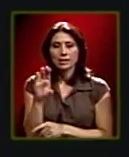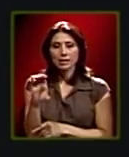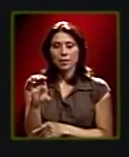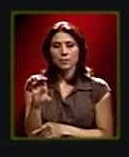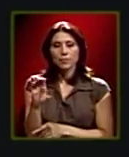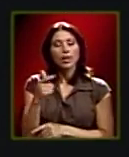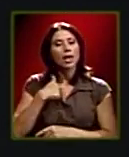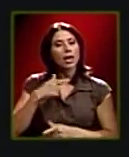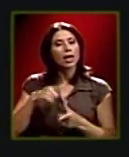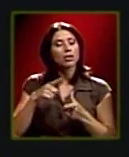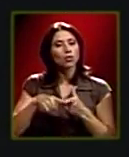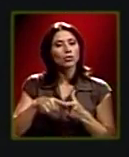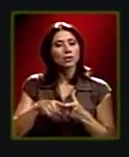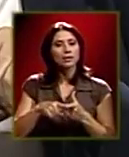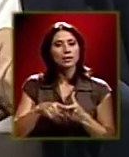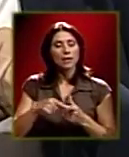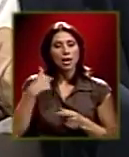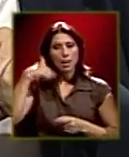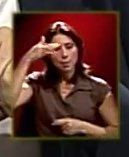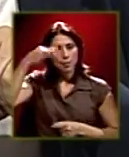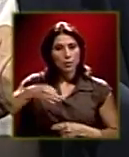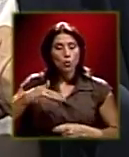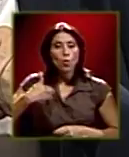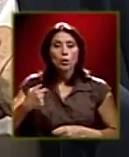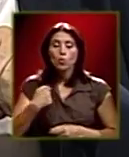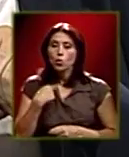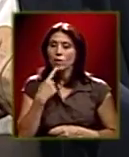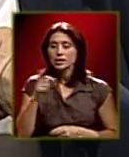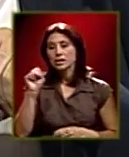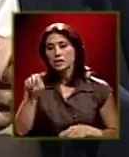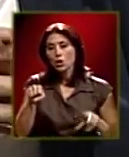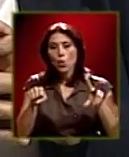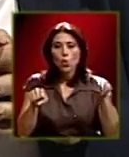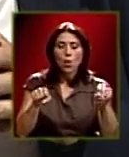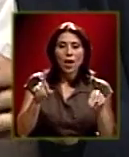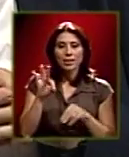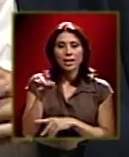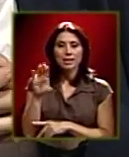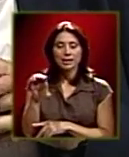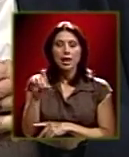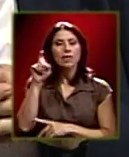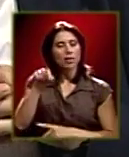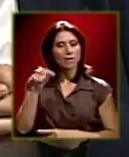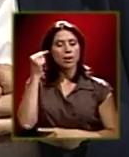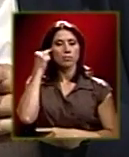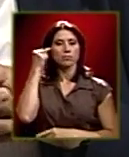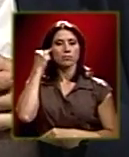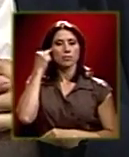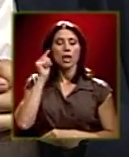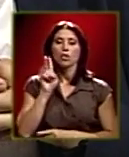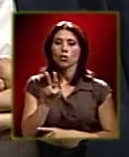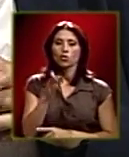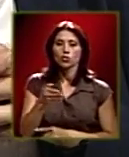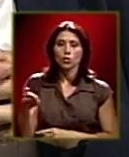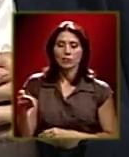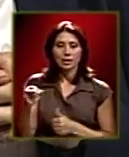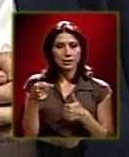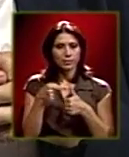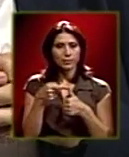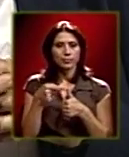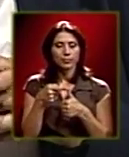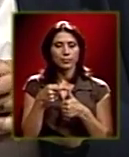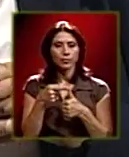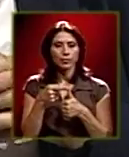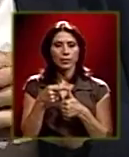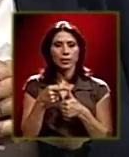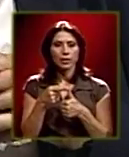parece que cuando uno va a decir sí o no al TLC, tiene que tener en mente dos cosas.